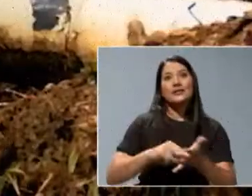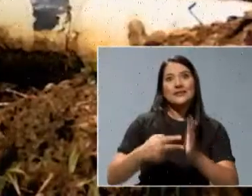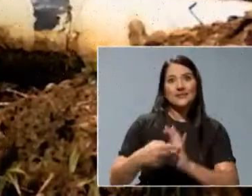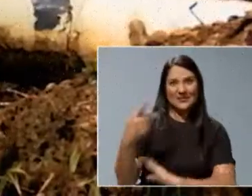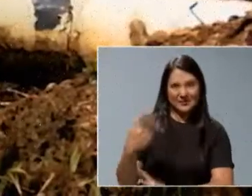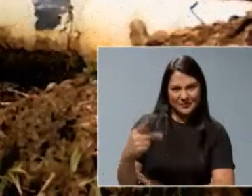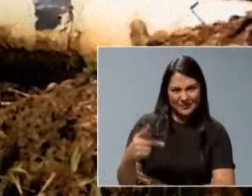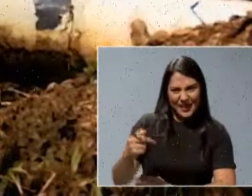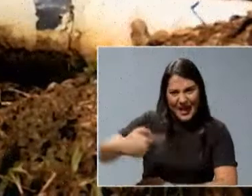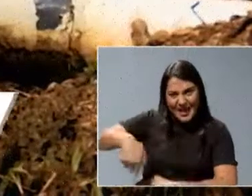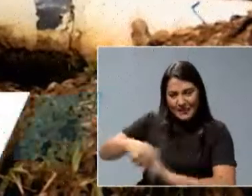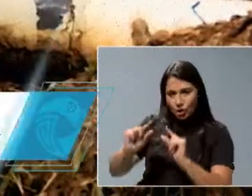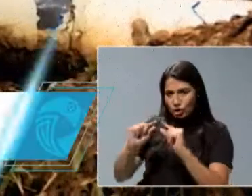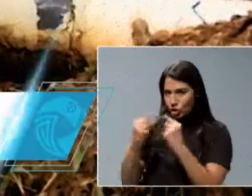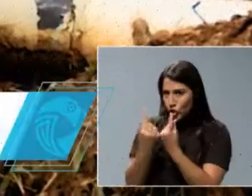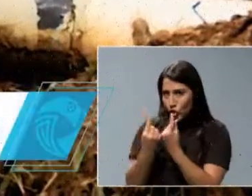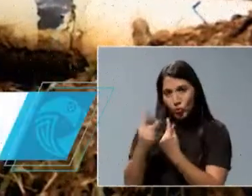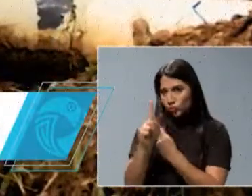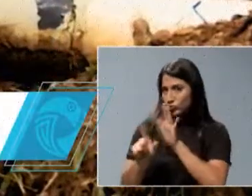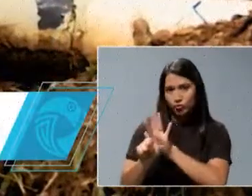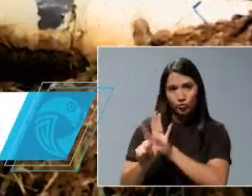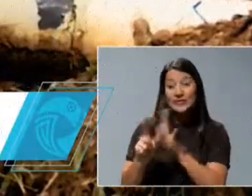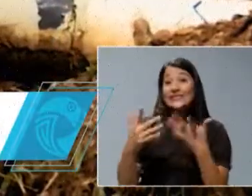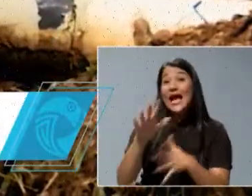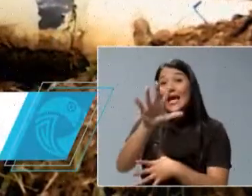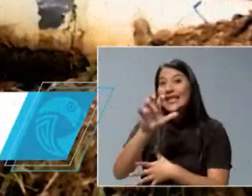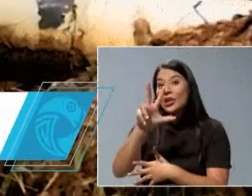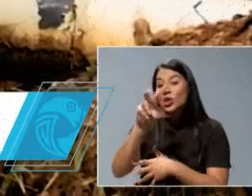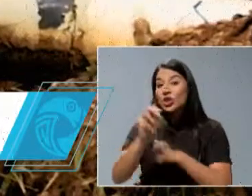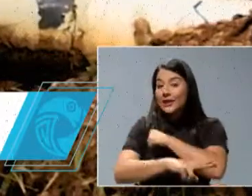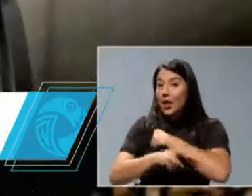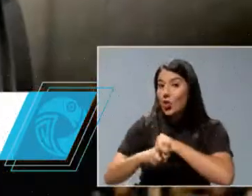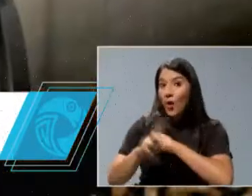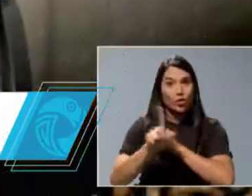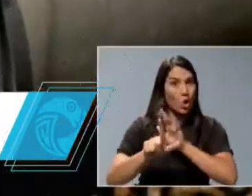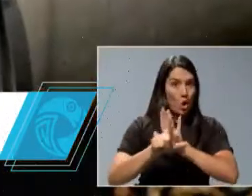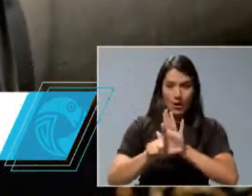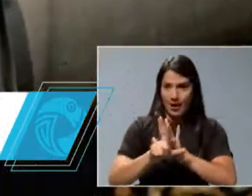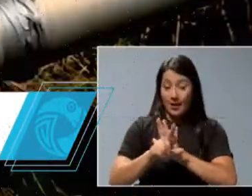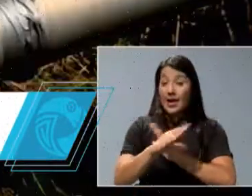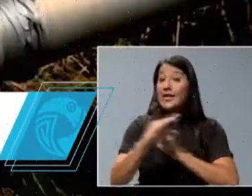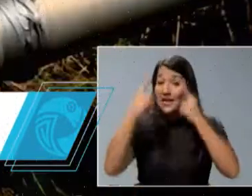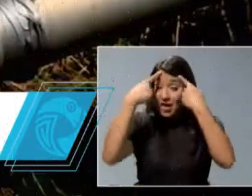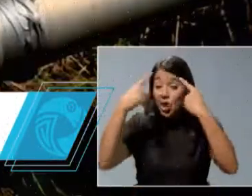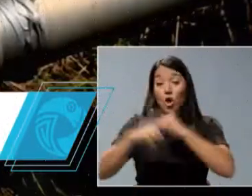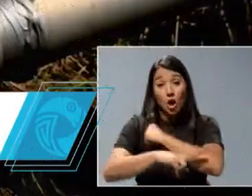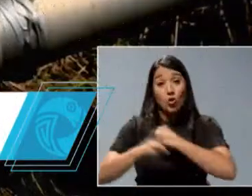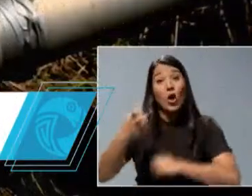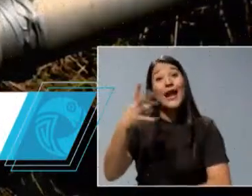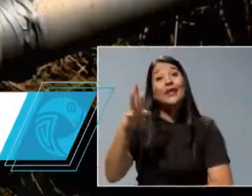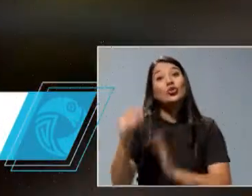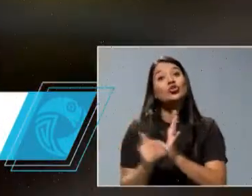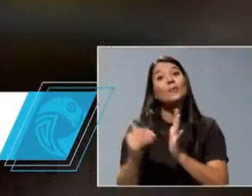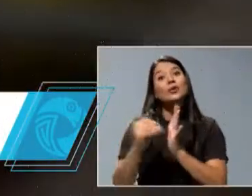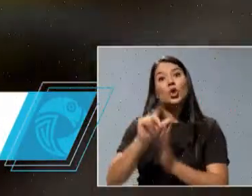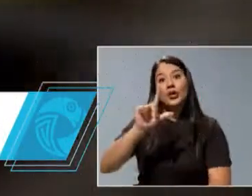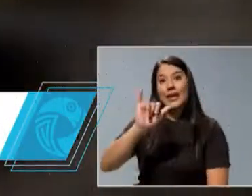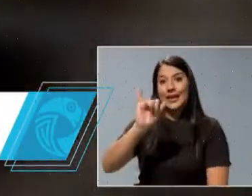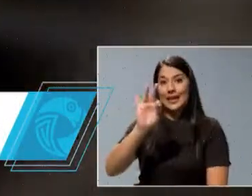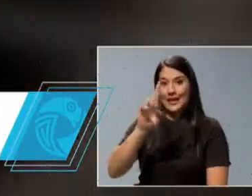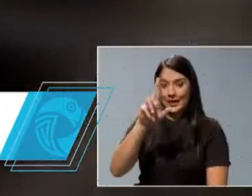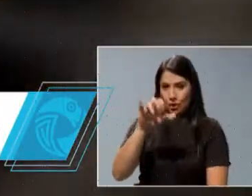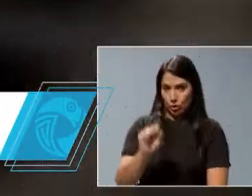Estas bandas han realizado ya 530 tomas ilegales en la tubería y han logrado robar 14 millones de litros de